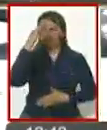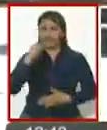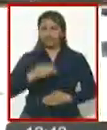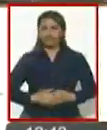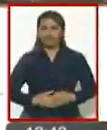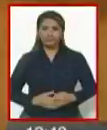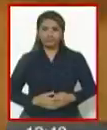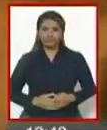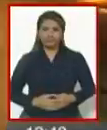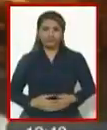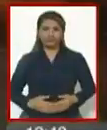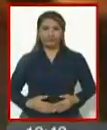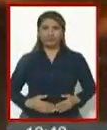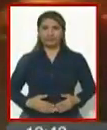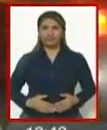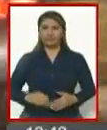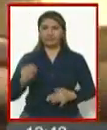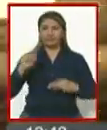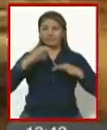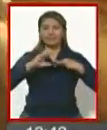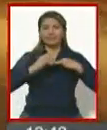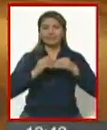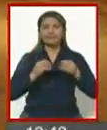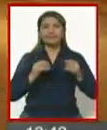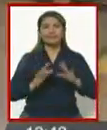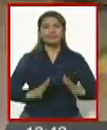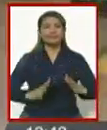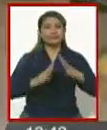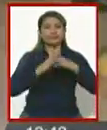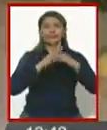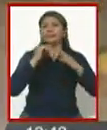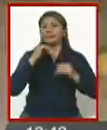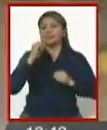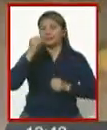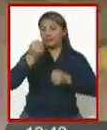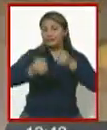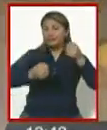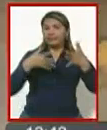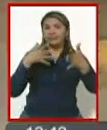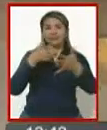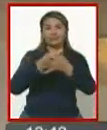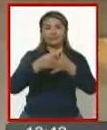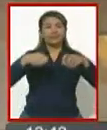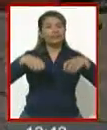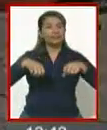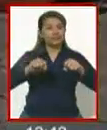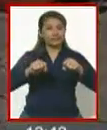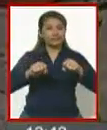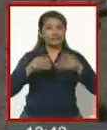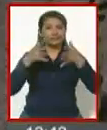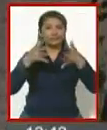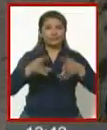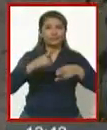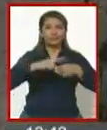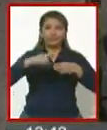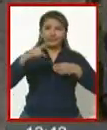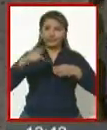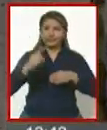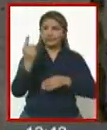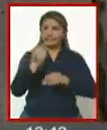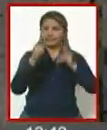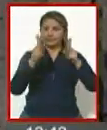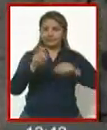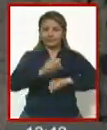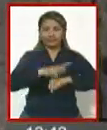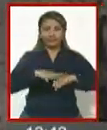de ebriedad. En el Quinto Anillo, zona del Cambódromo, un vehículo colisionó contra una motocicleta, dejando como resultado una